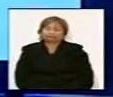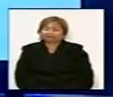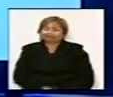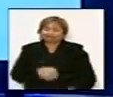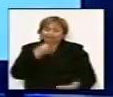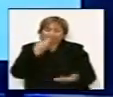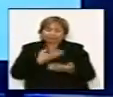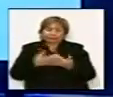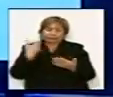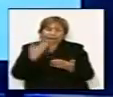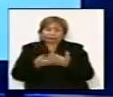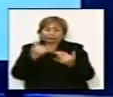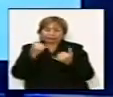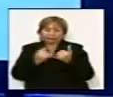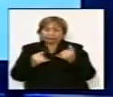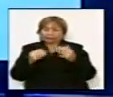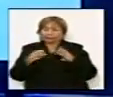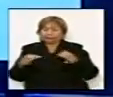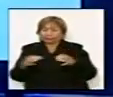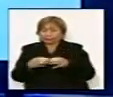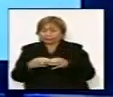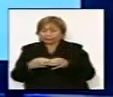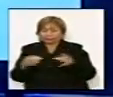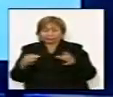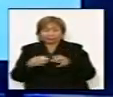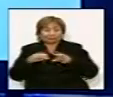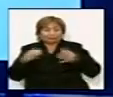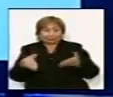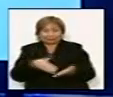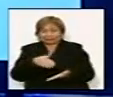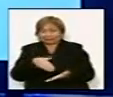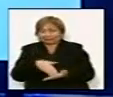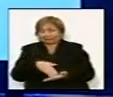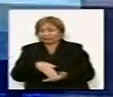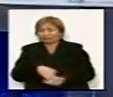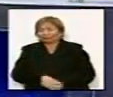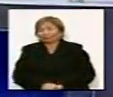Bien, llegamos al final de nuestra edición en Congreso Central.